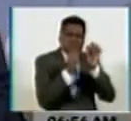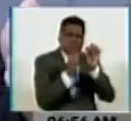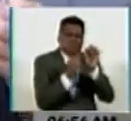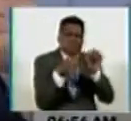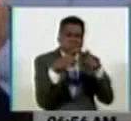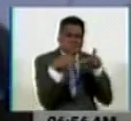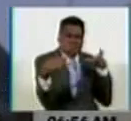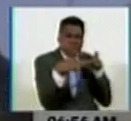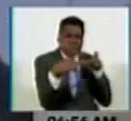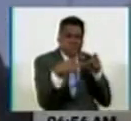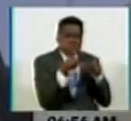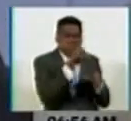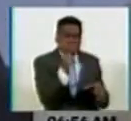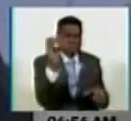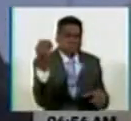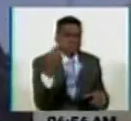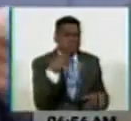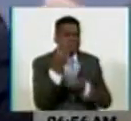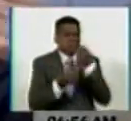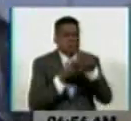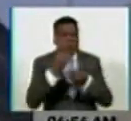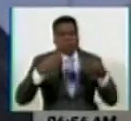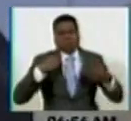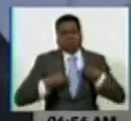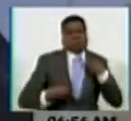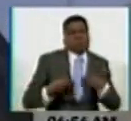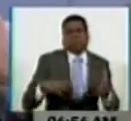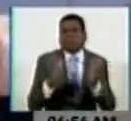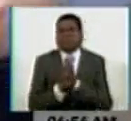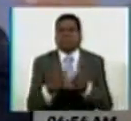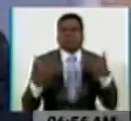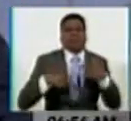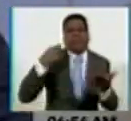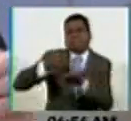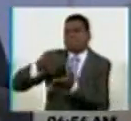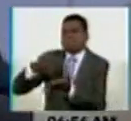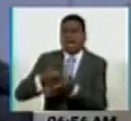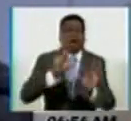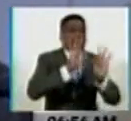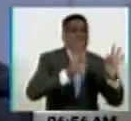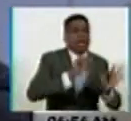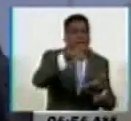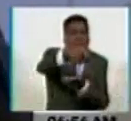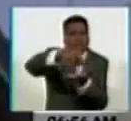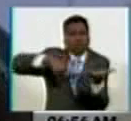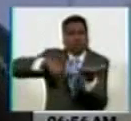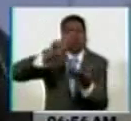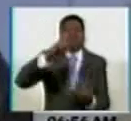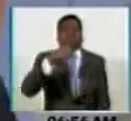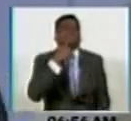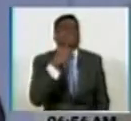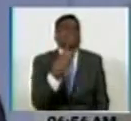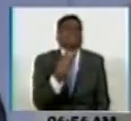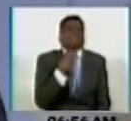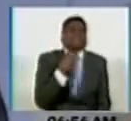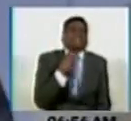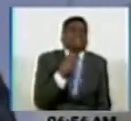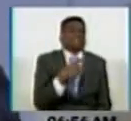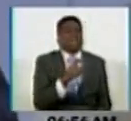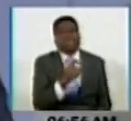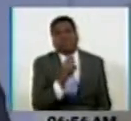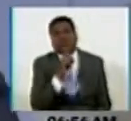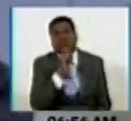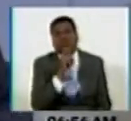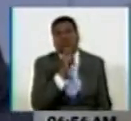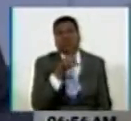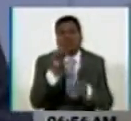los billetes, pensaron generar un colapso para los medios de pago, porque hasta el sistema electrónico fue atacado. Vean todas las situaciones que ellos han hecho.